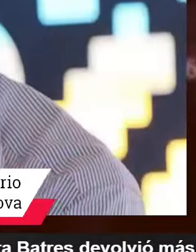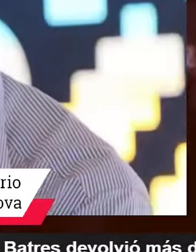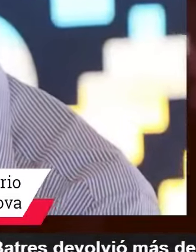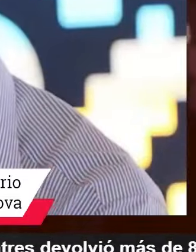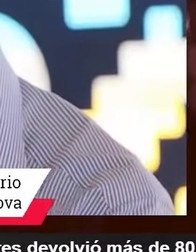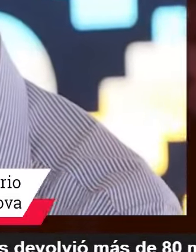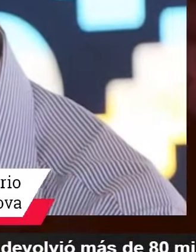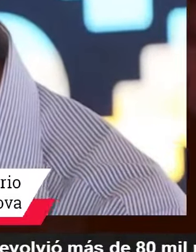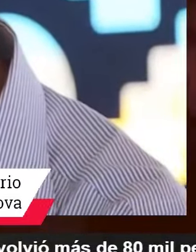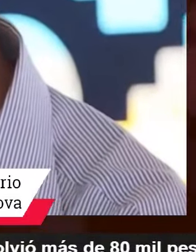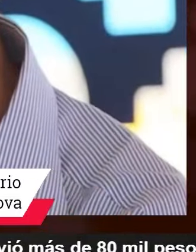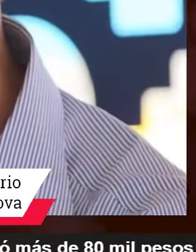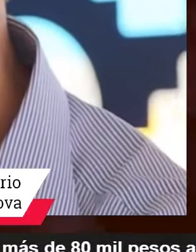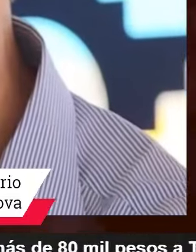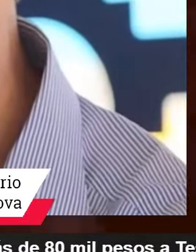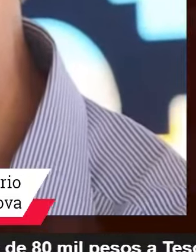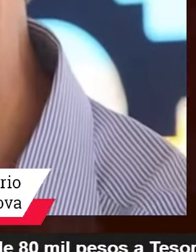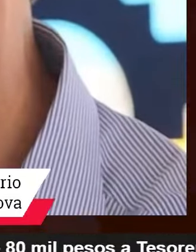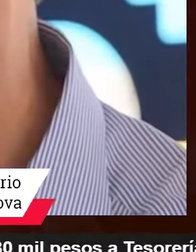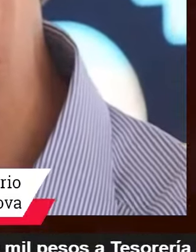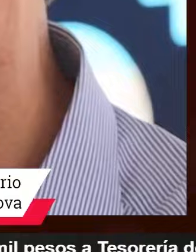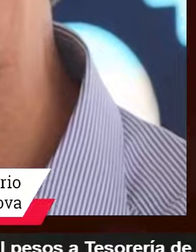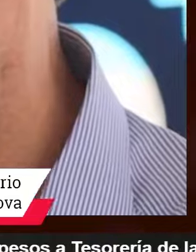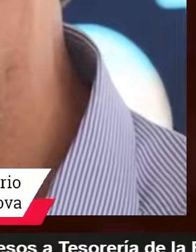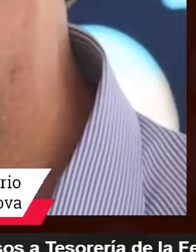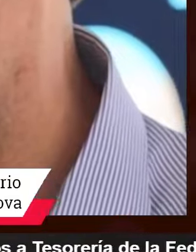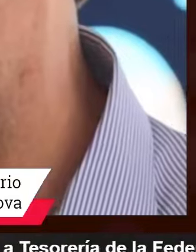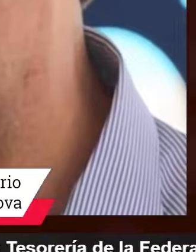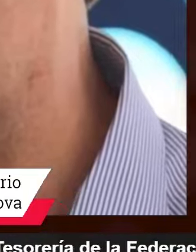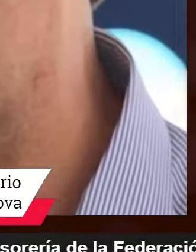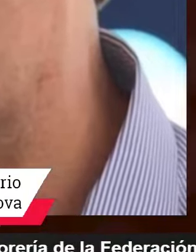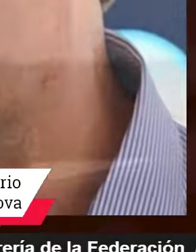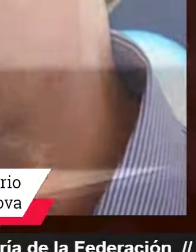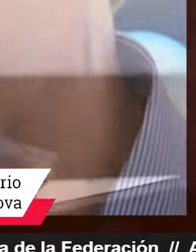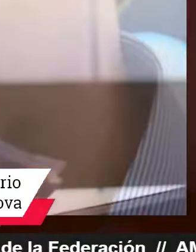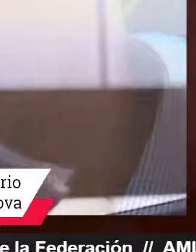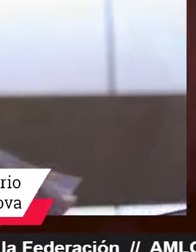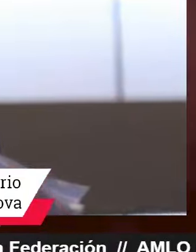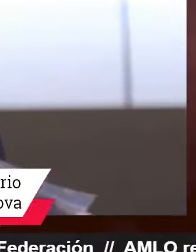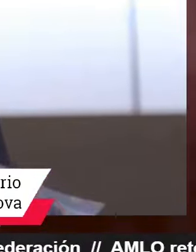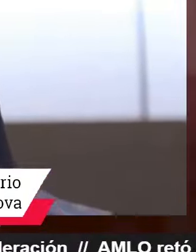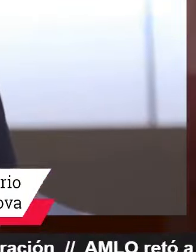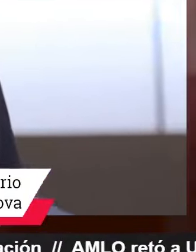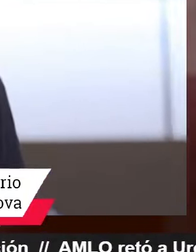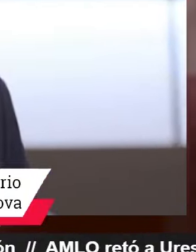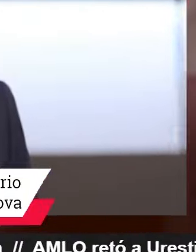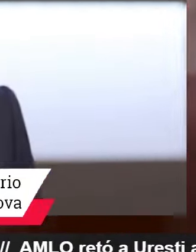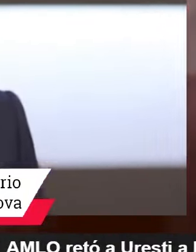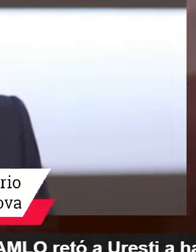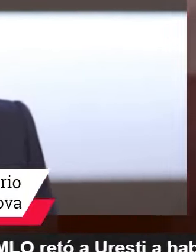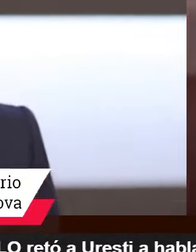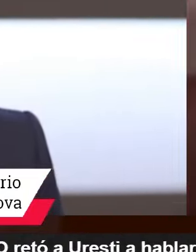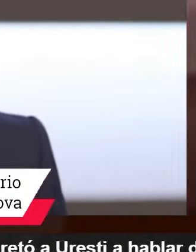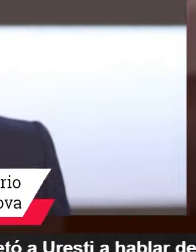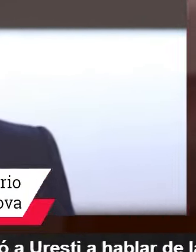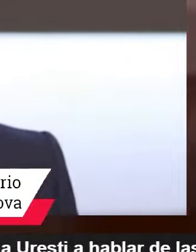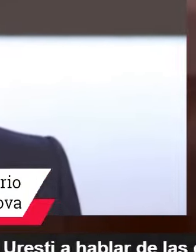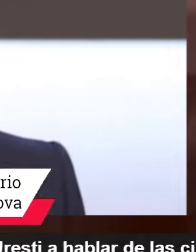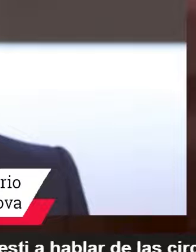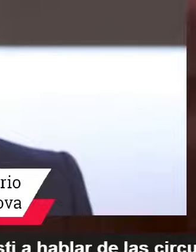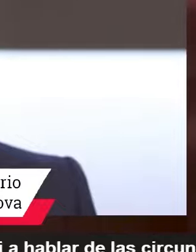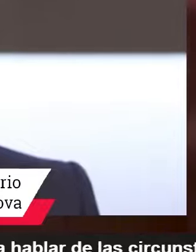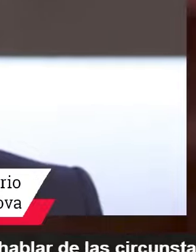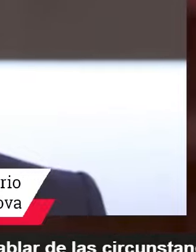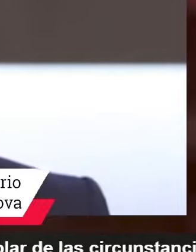estaban sujetos a la obs a la fiscalización como es el caso que menciona la